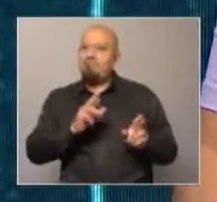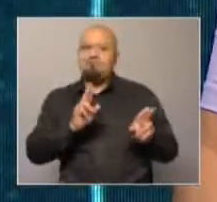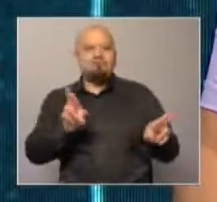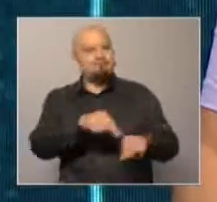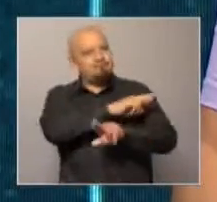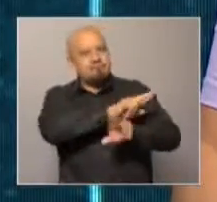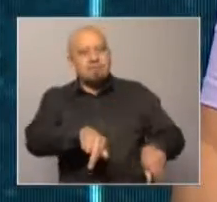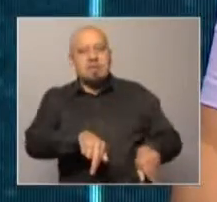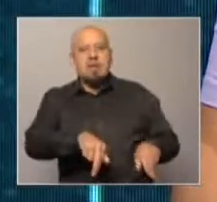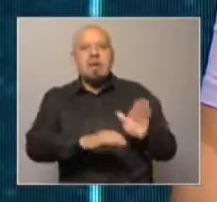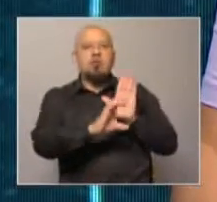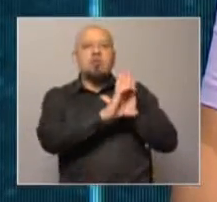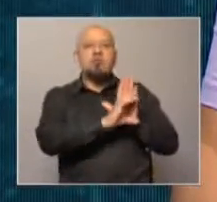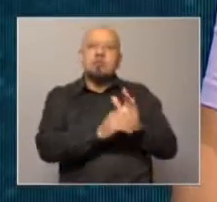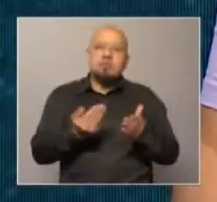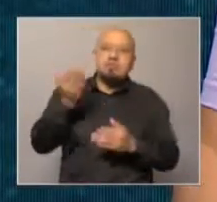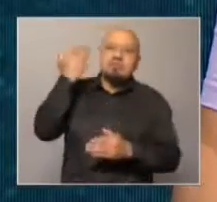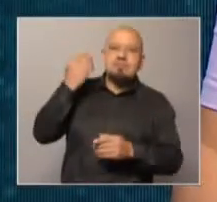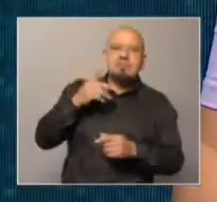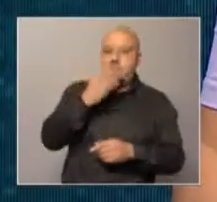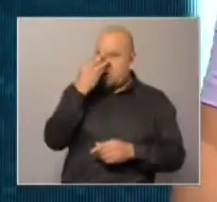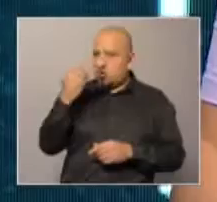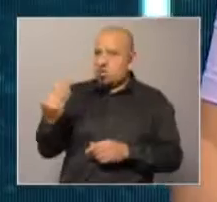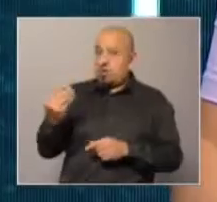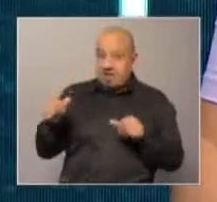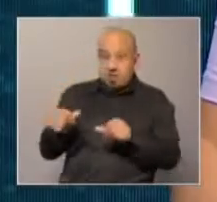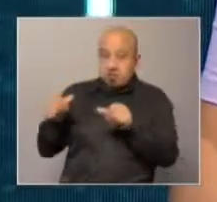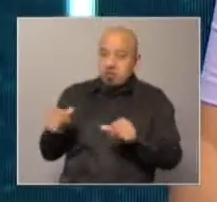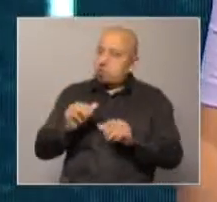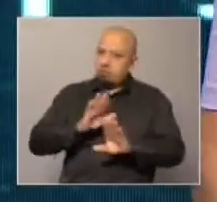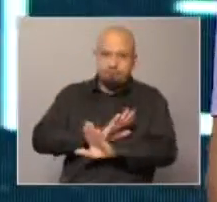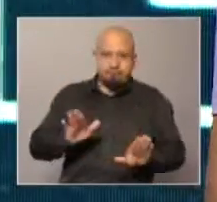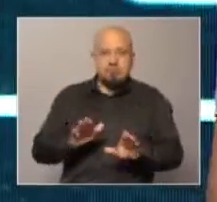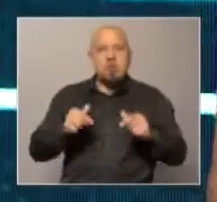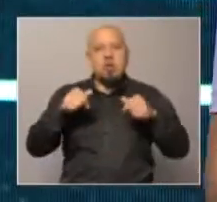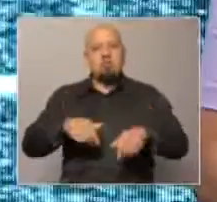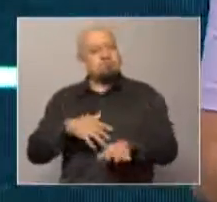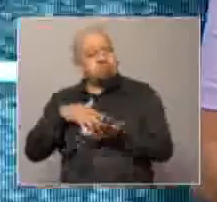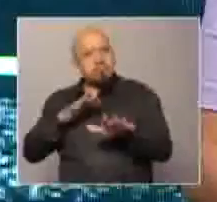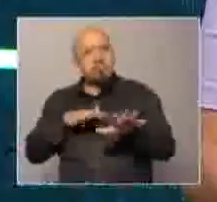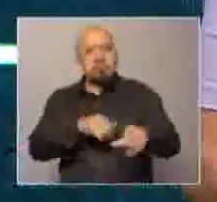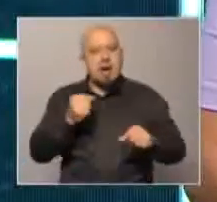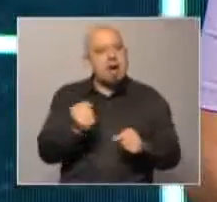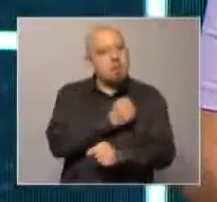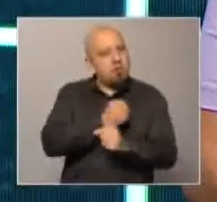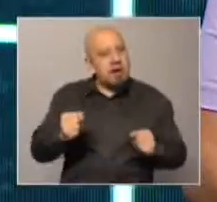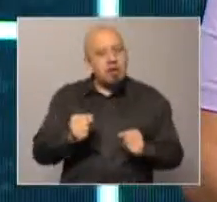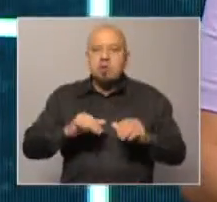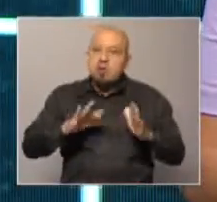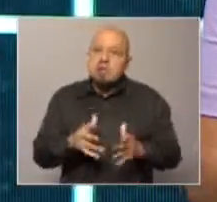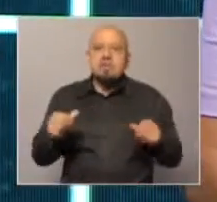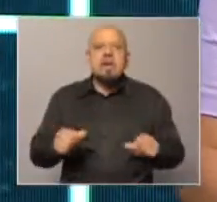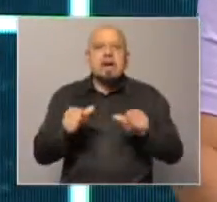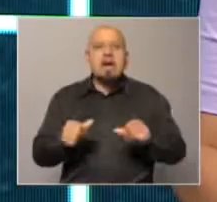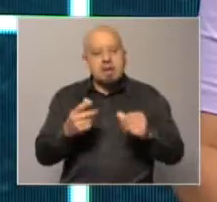de Pinochet. Después de unas grandes movilizaciones, finalmente aprobaron que se desarrolle una